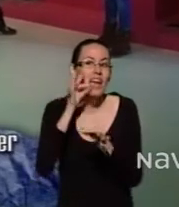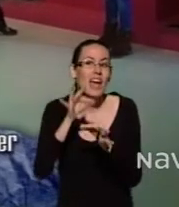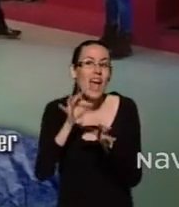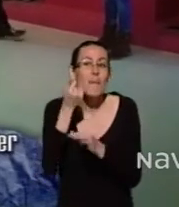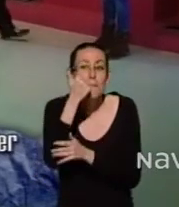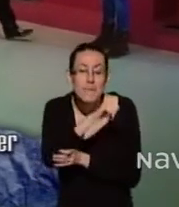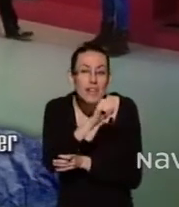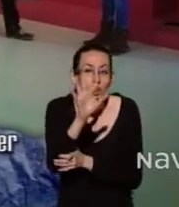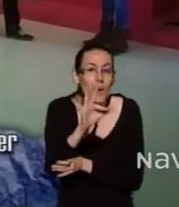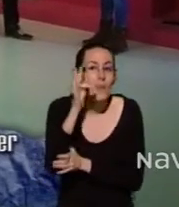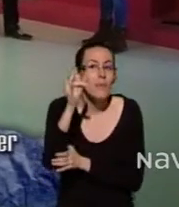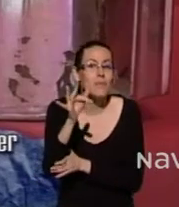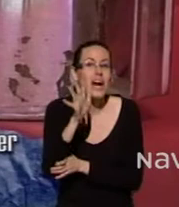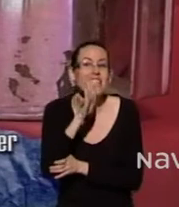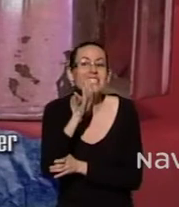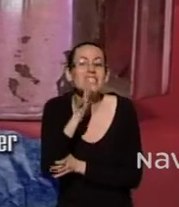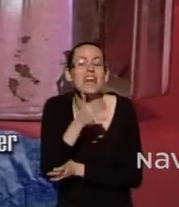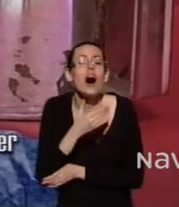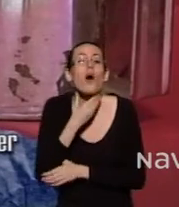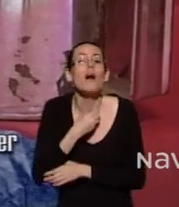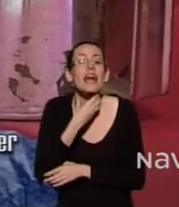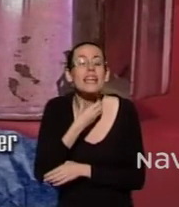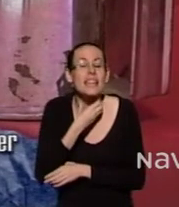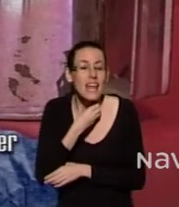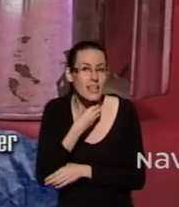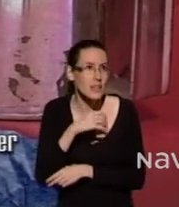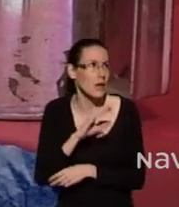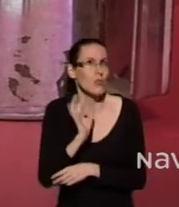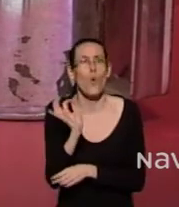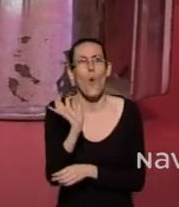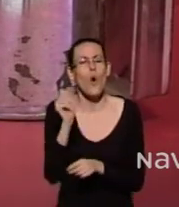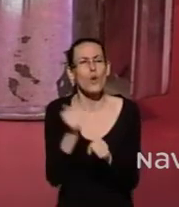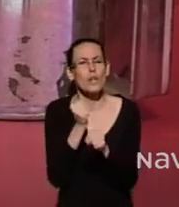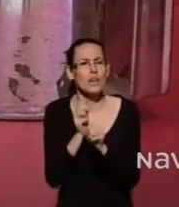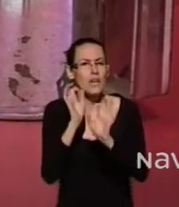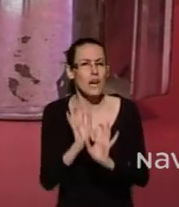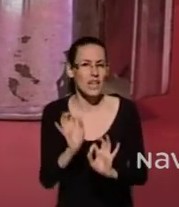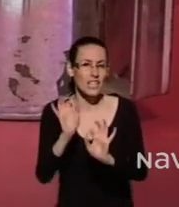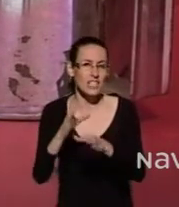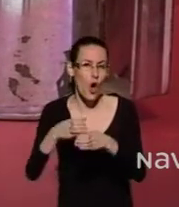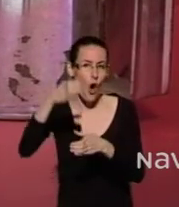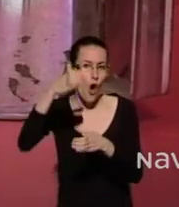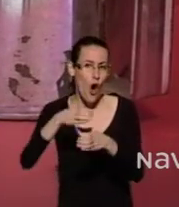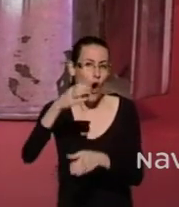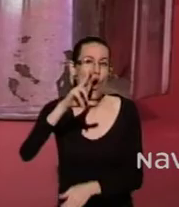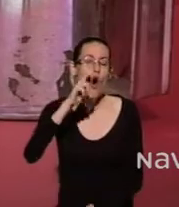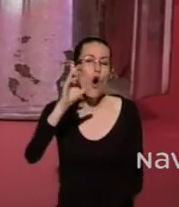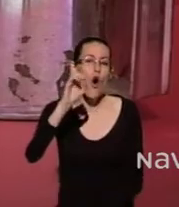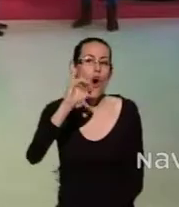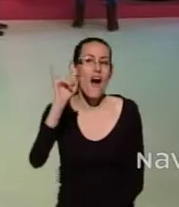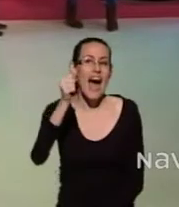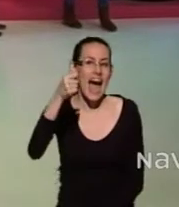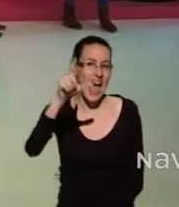aguardiente, por ejemplo. También el hojalatero era otro oficio que trabajaba muchísimo con las bodegas. Luego también todos los oficios de